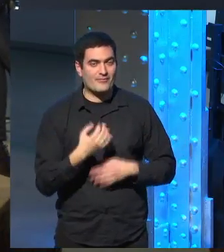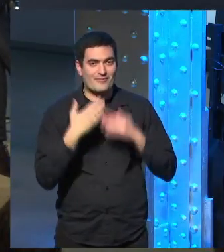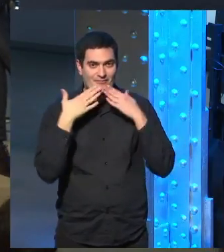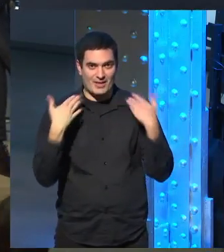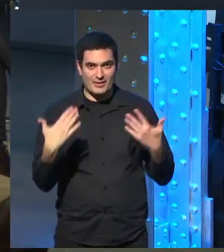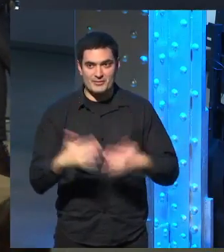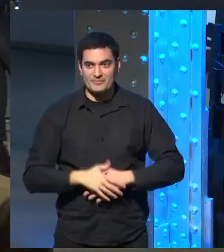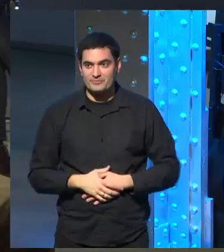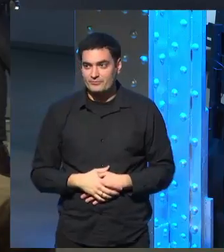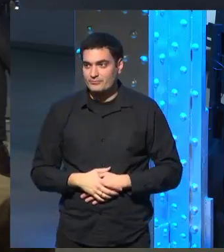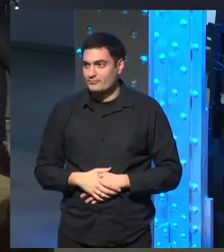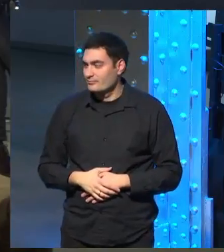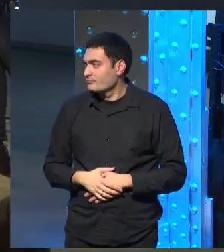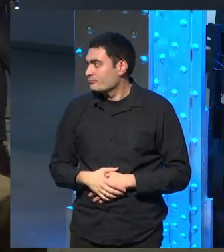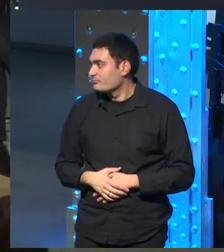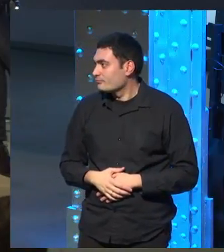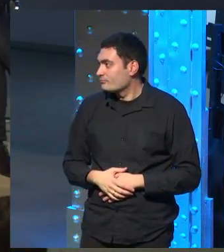Gracias.